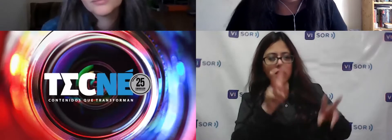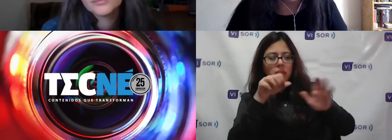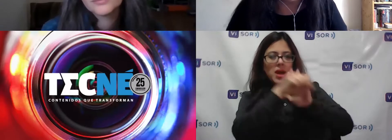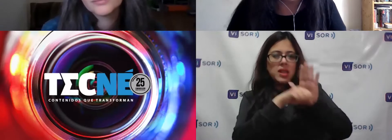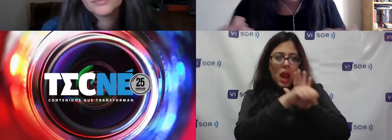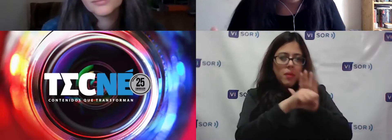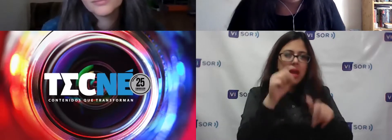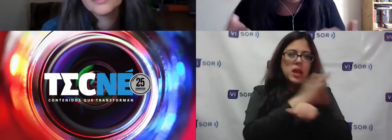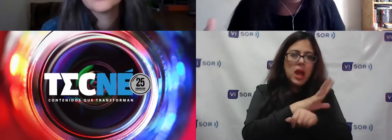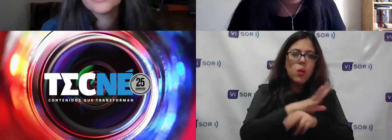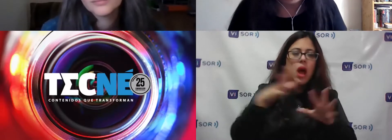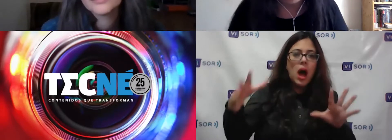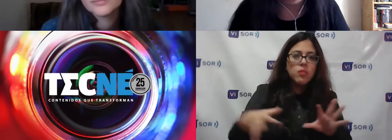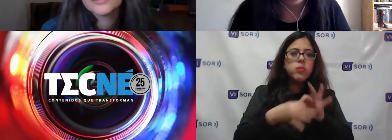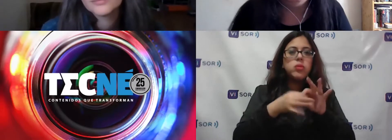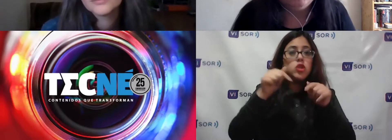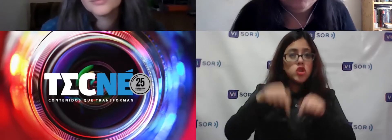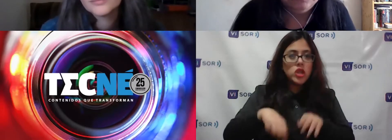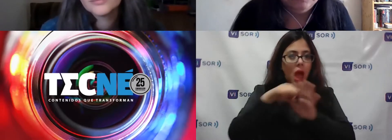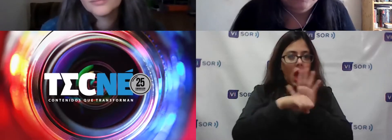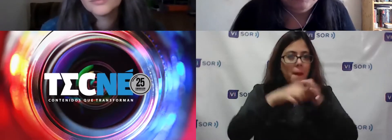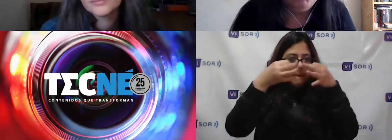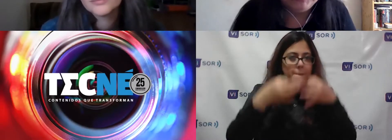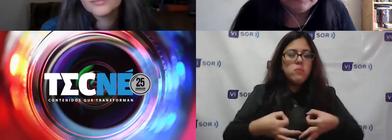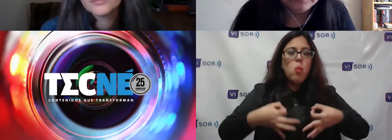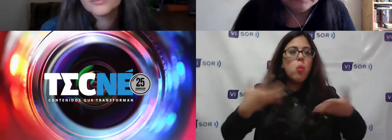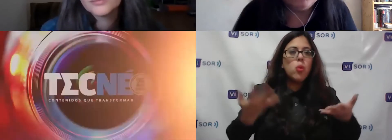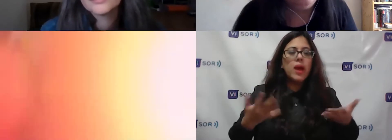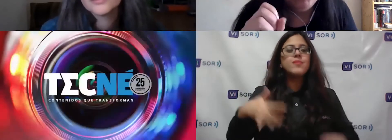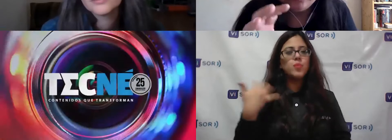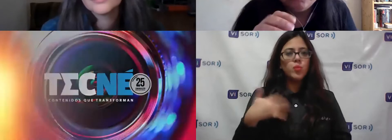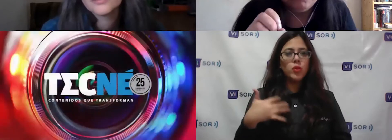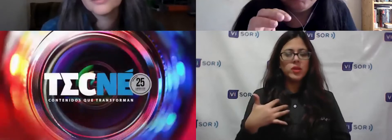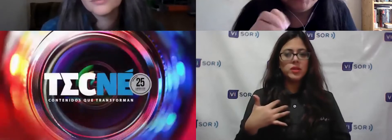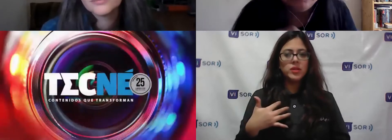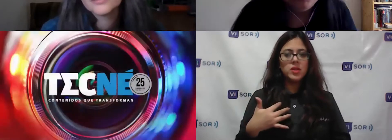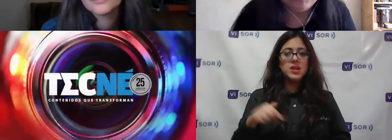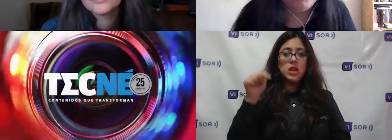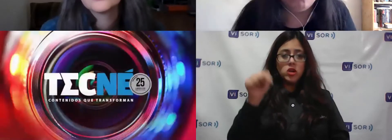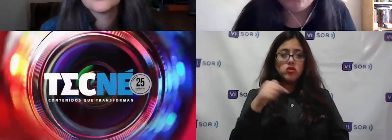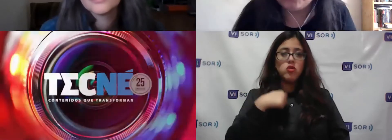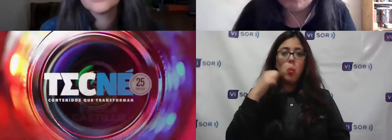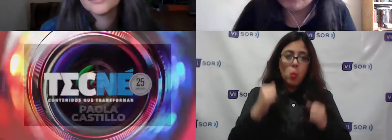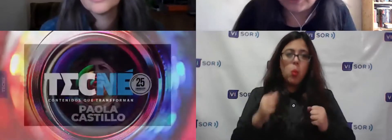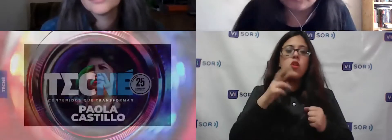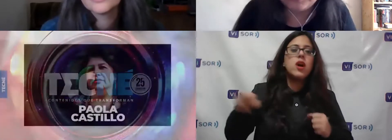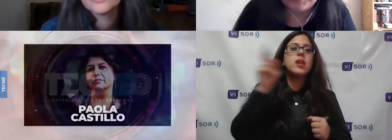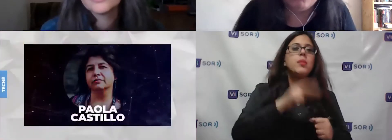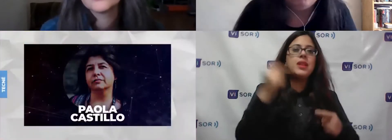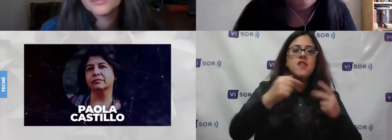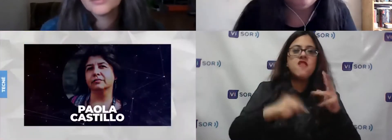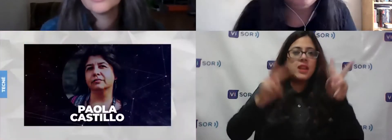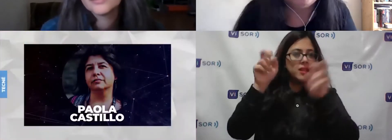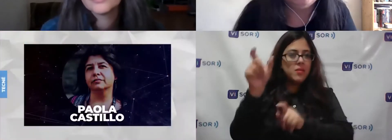y mira donde terminó y una película importante como eso te puedo repetir hoy día muchos muchos casos